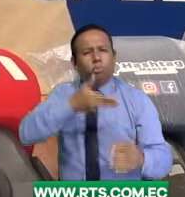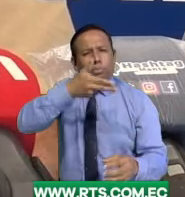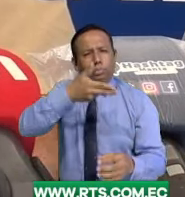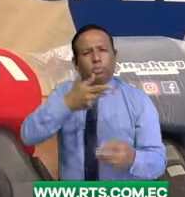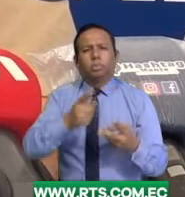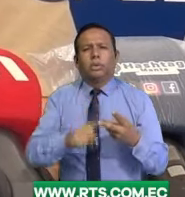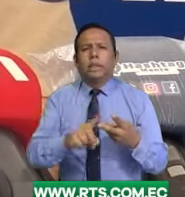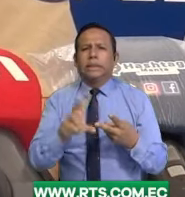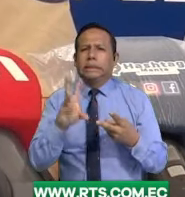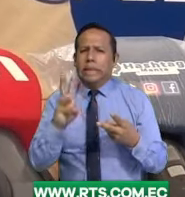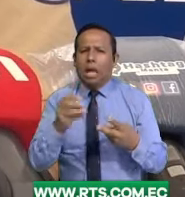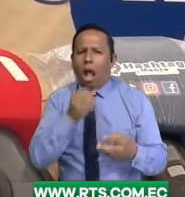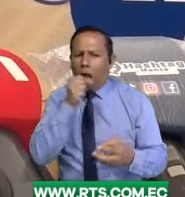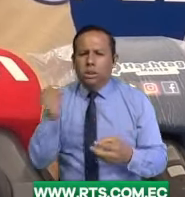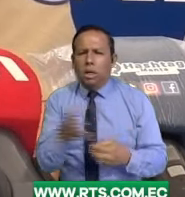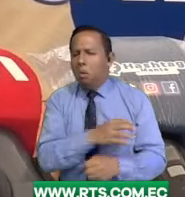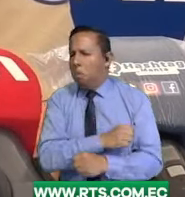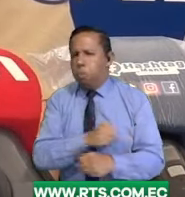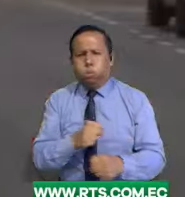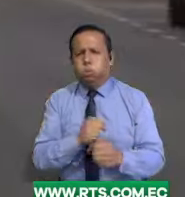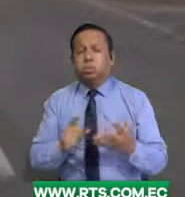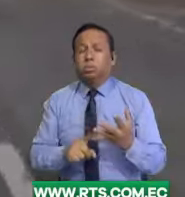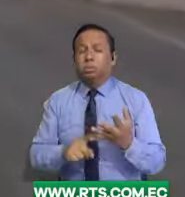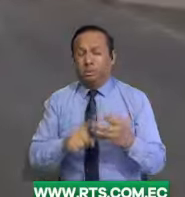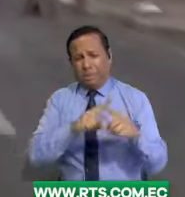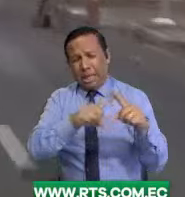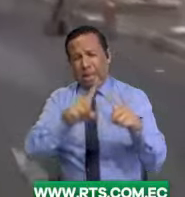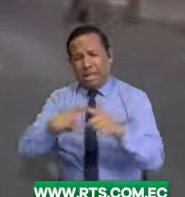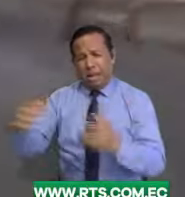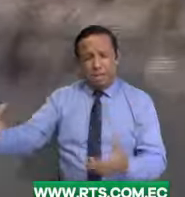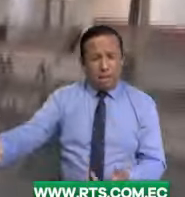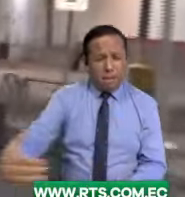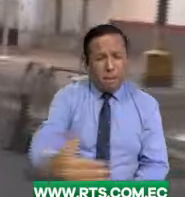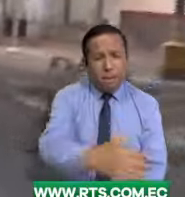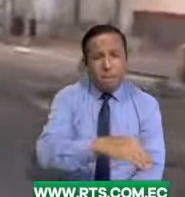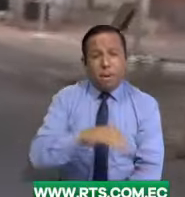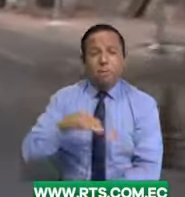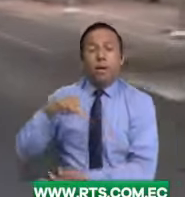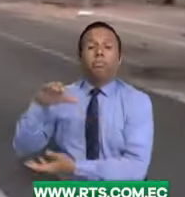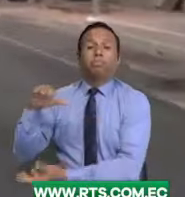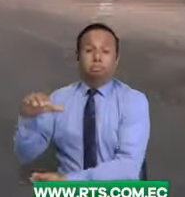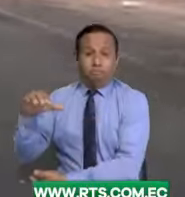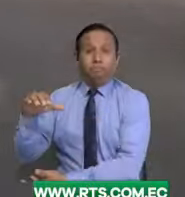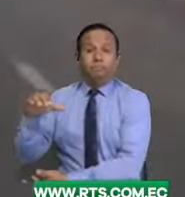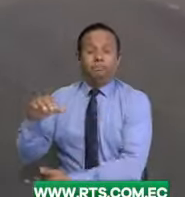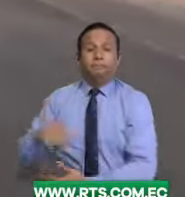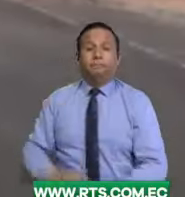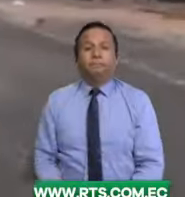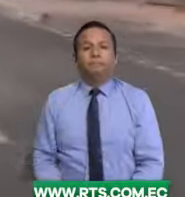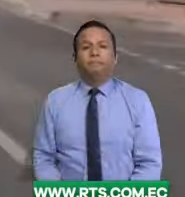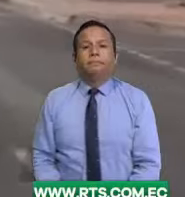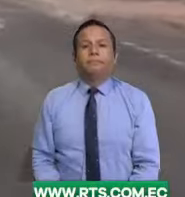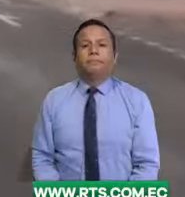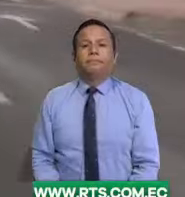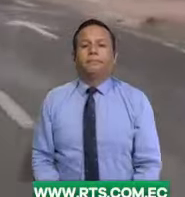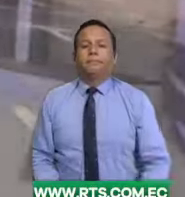granadas, 7.426 municiones. Con cámaras de Eduardo García desde la provincia de Manabí, informó Wendy